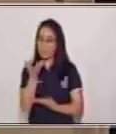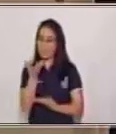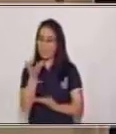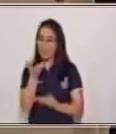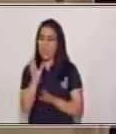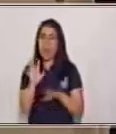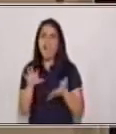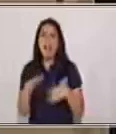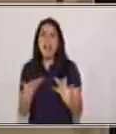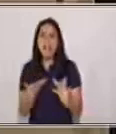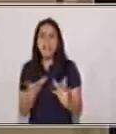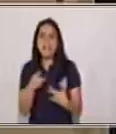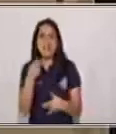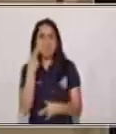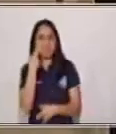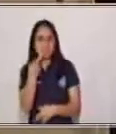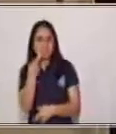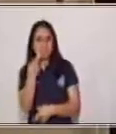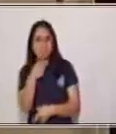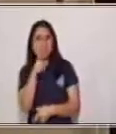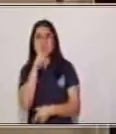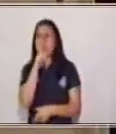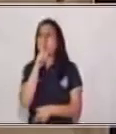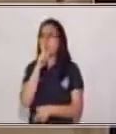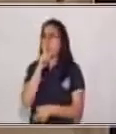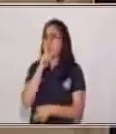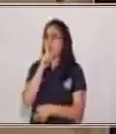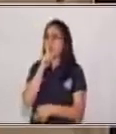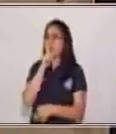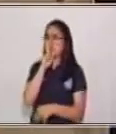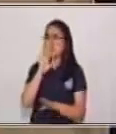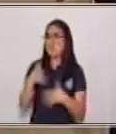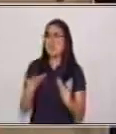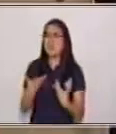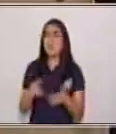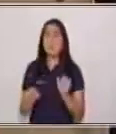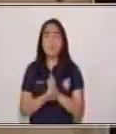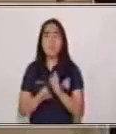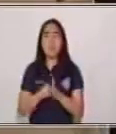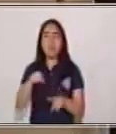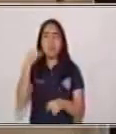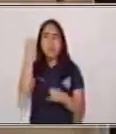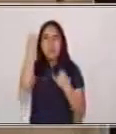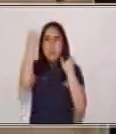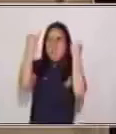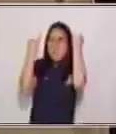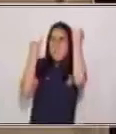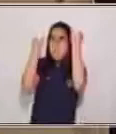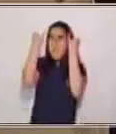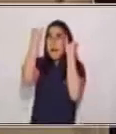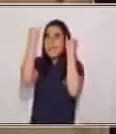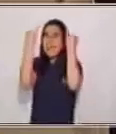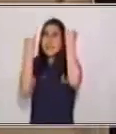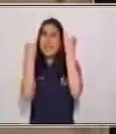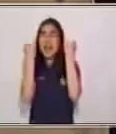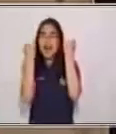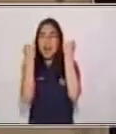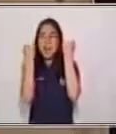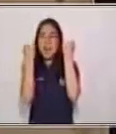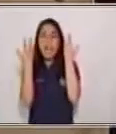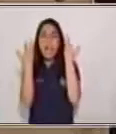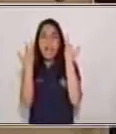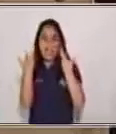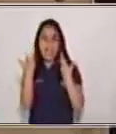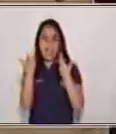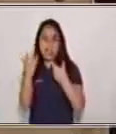¿Qué escuchaste en los silencios? ¿Qué te imaginaste al momento de escuchar el poema? También quiero que prestes especial